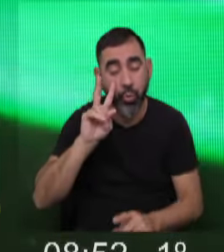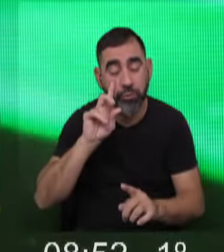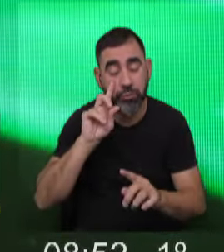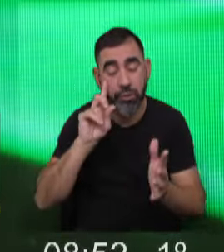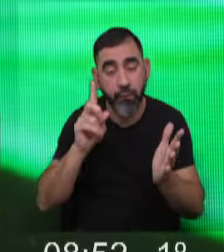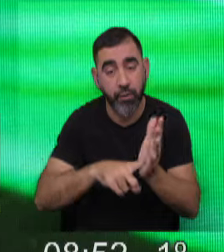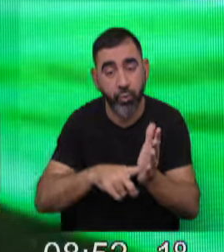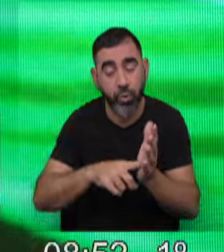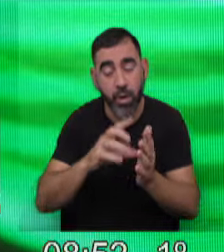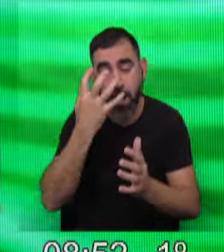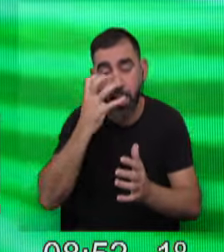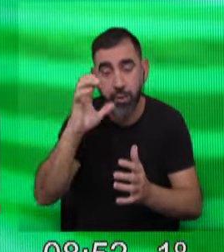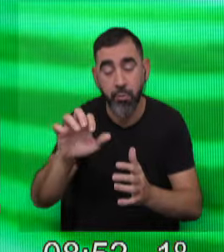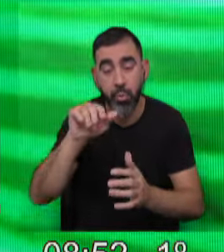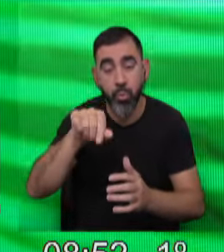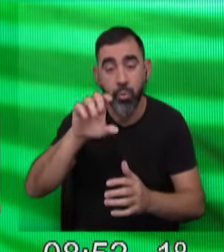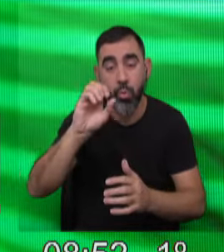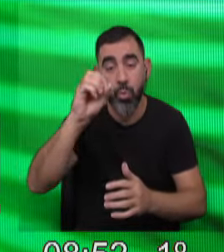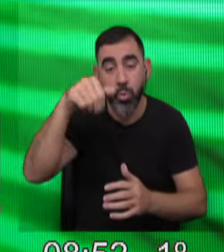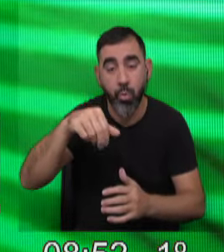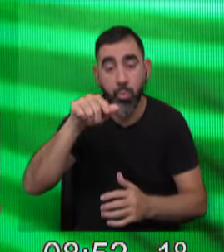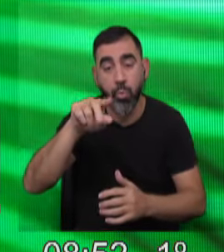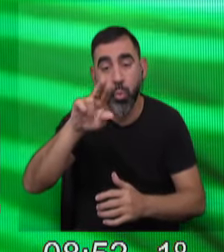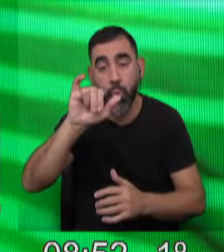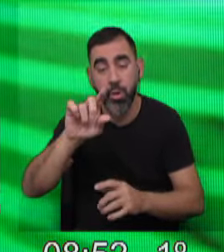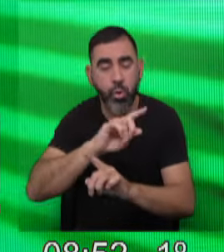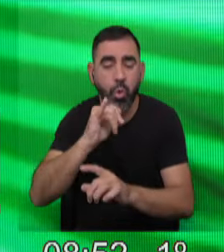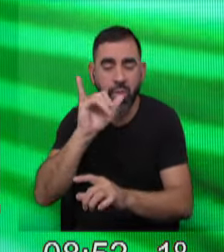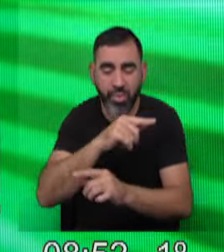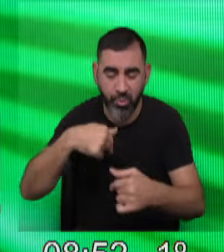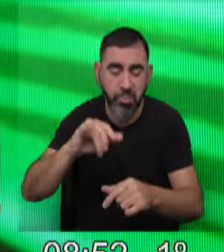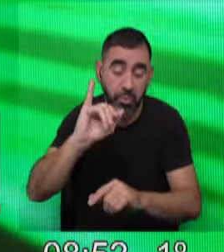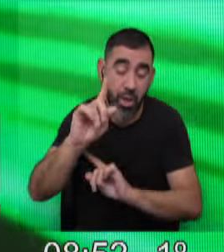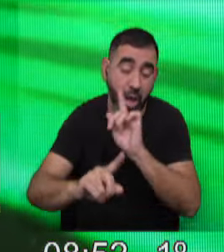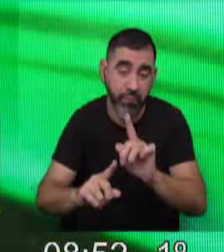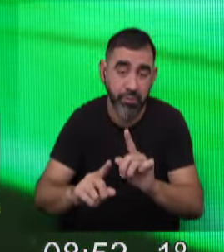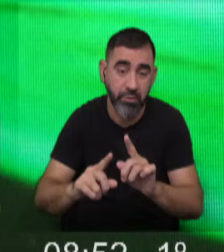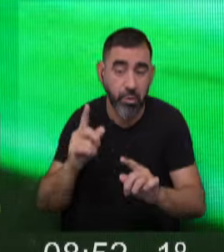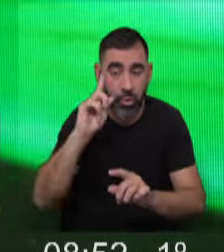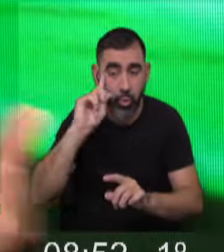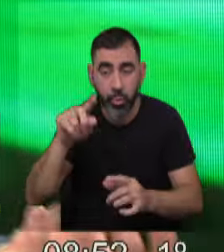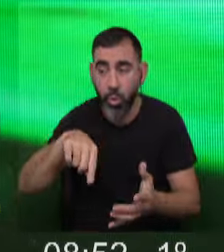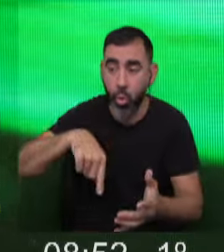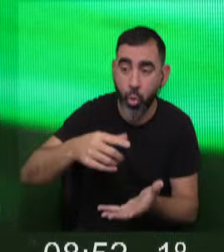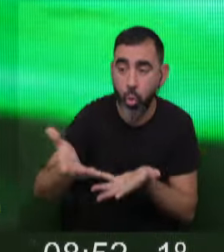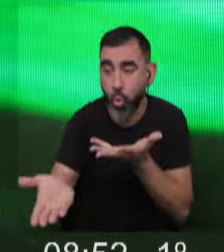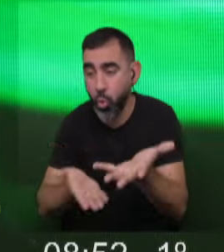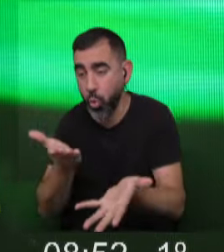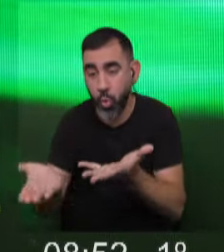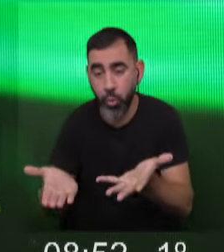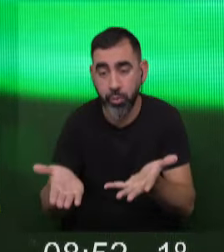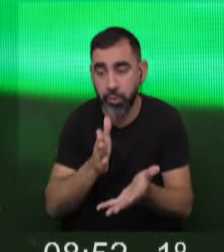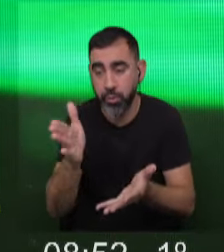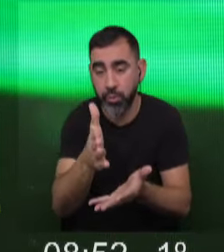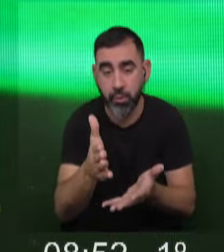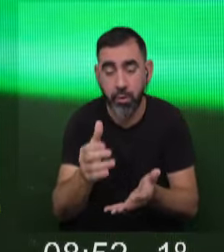observatorioracismo.com.uy, que en realidad nuestra tarea no es recoger denuncias, pero sí nos han llegado, ¿no? Personas que precisamente no saben esto que decíamos, los organismos, los ámbitos